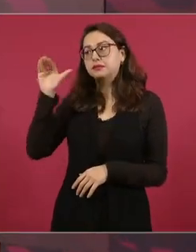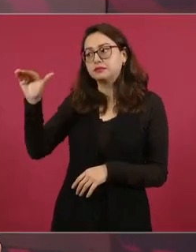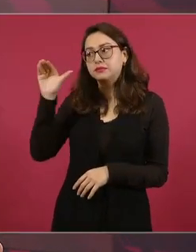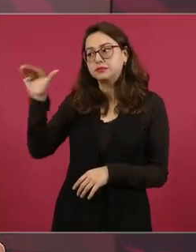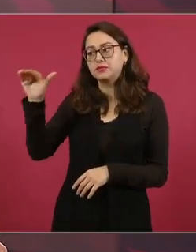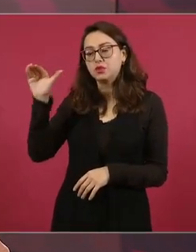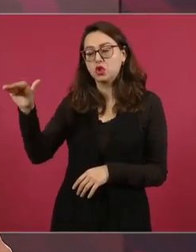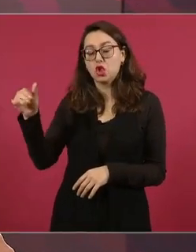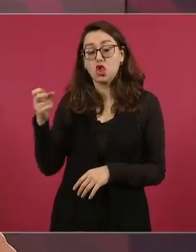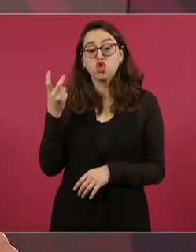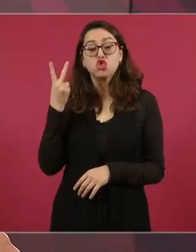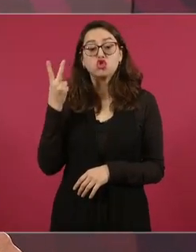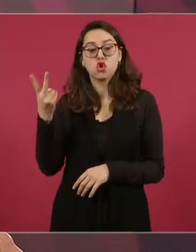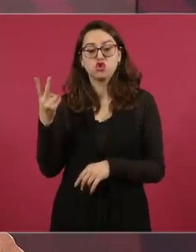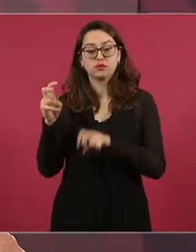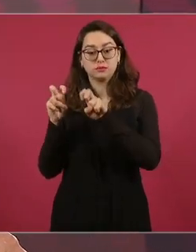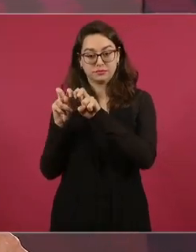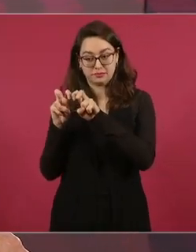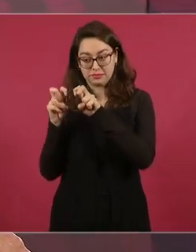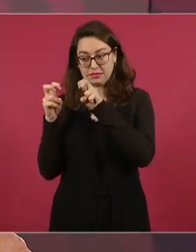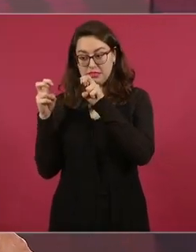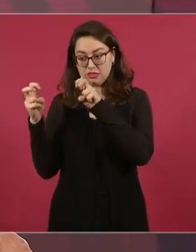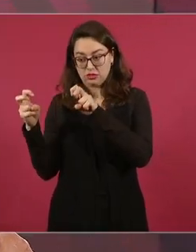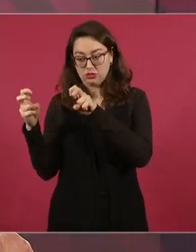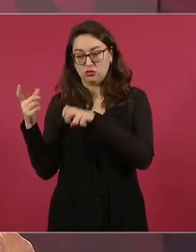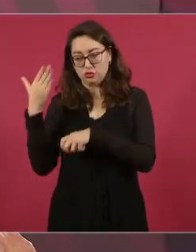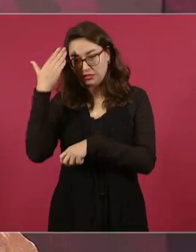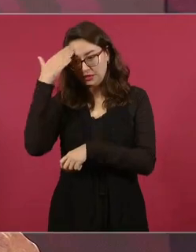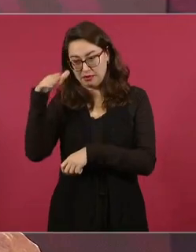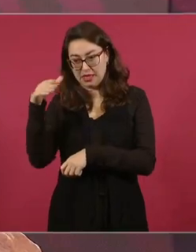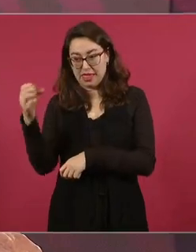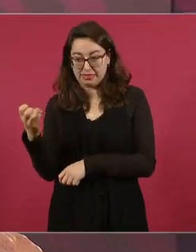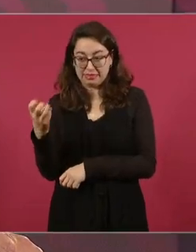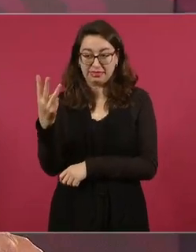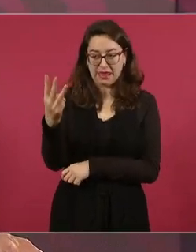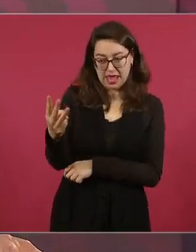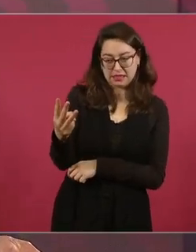iban a apoyar, pero faltaba uno